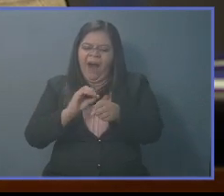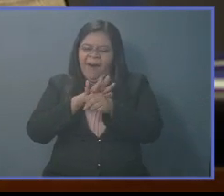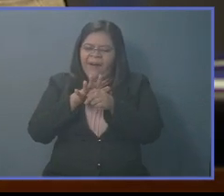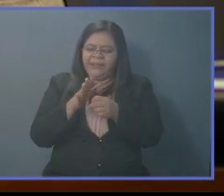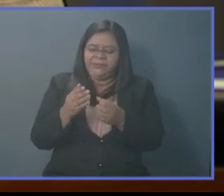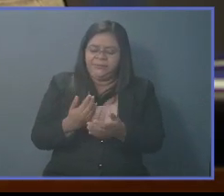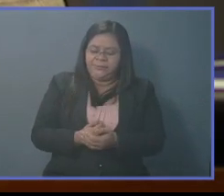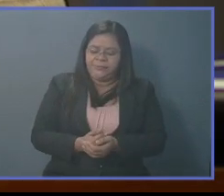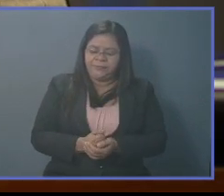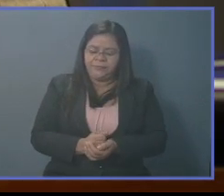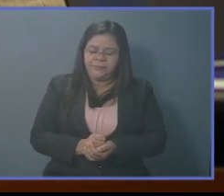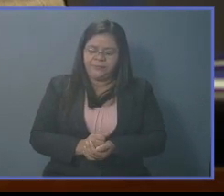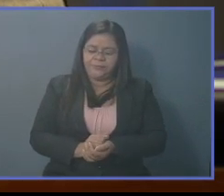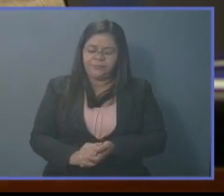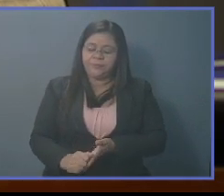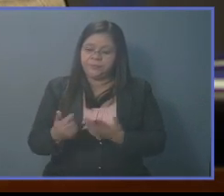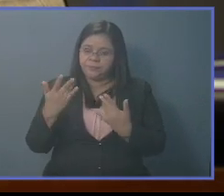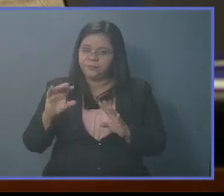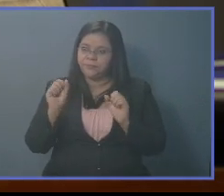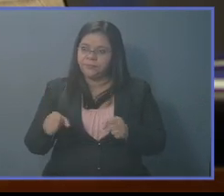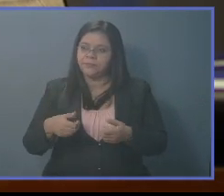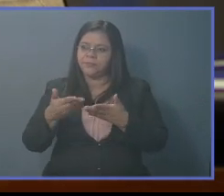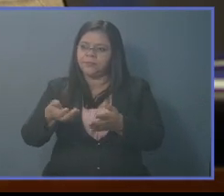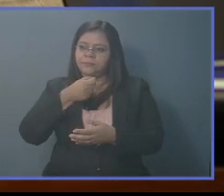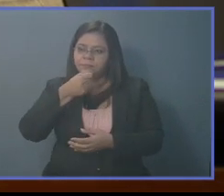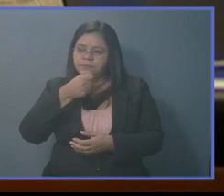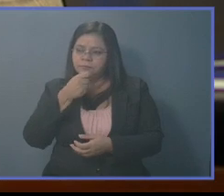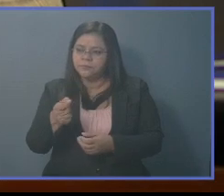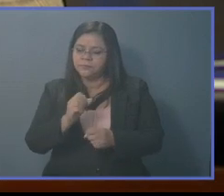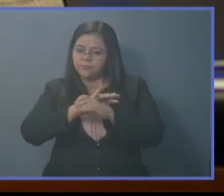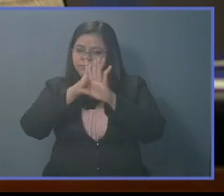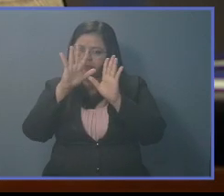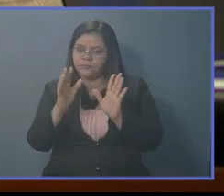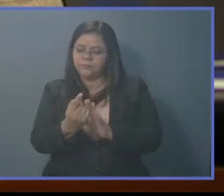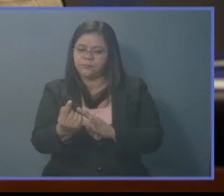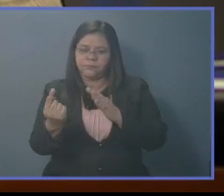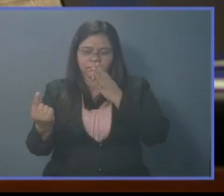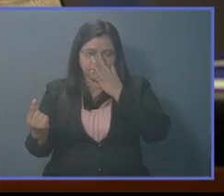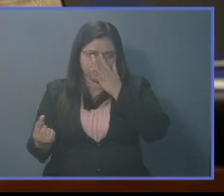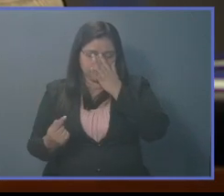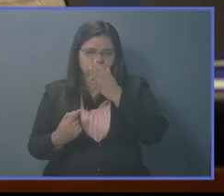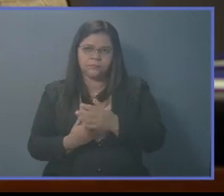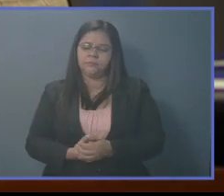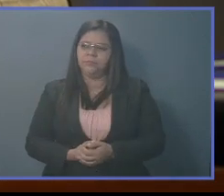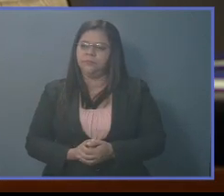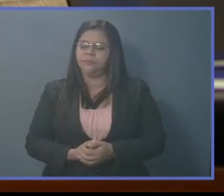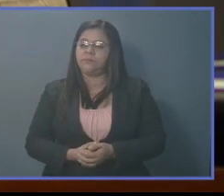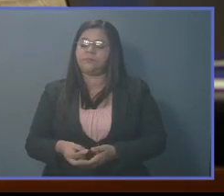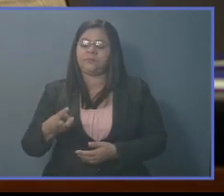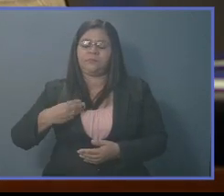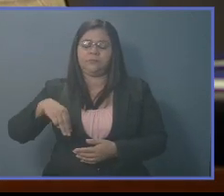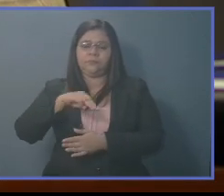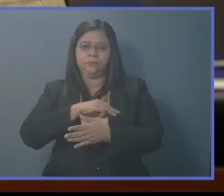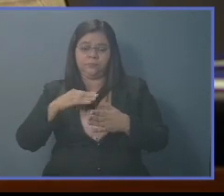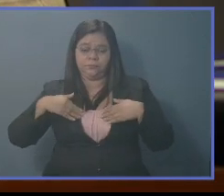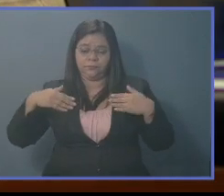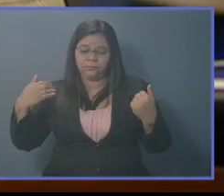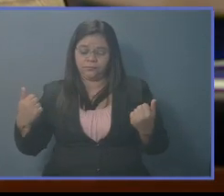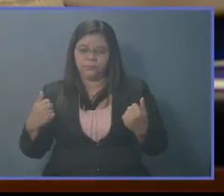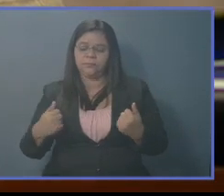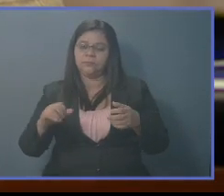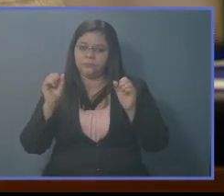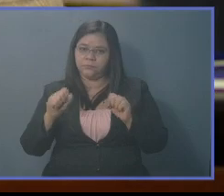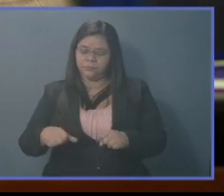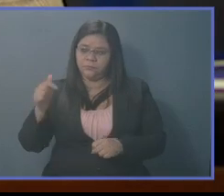COVID-19, el cual deberá brindar información clara y oportuna a pacientes y sus familiares. El Ministerio de Salud deberá